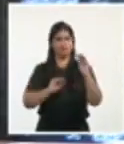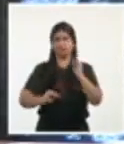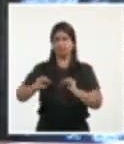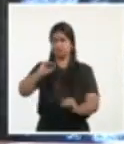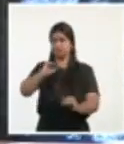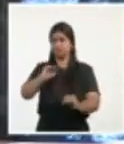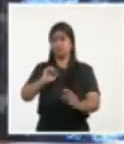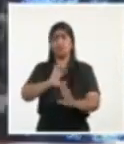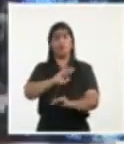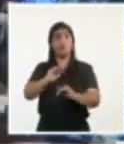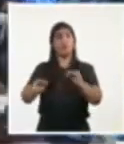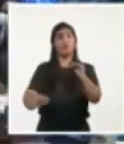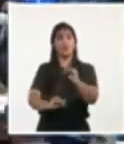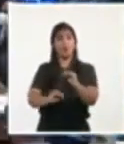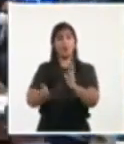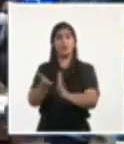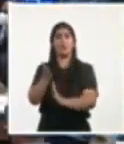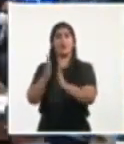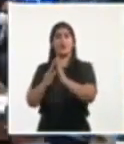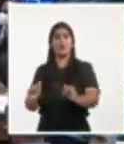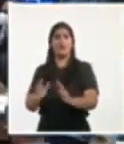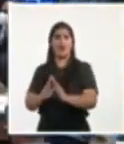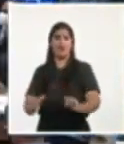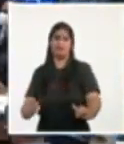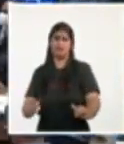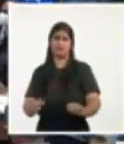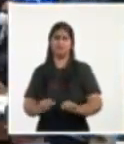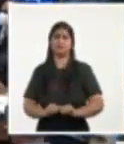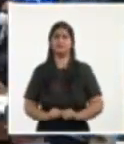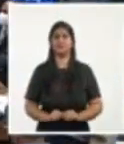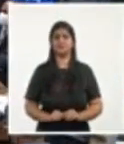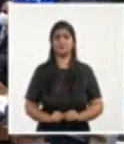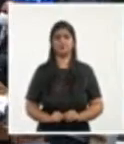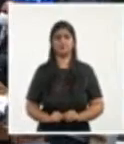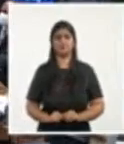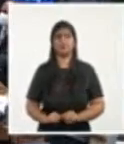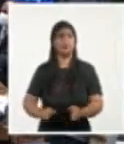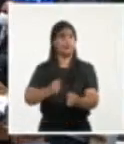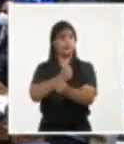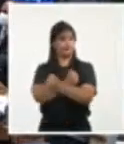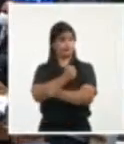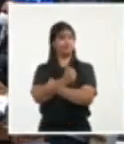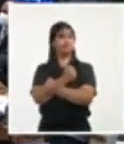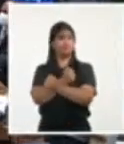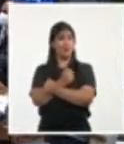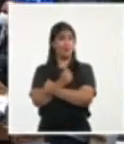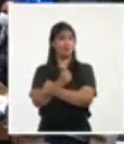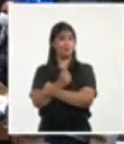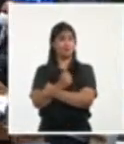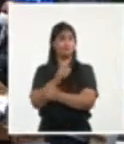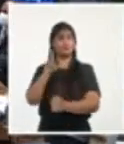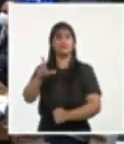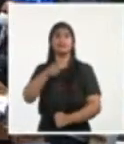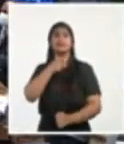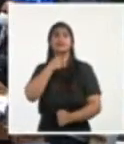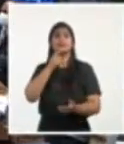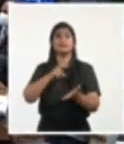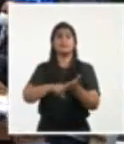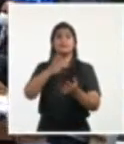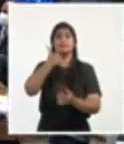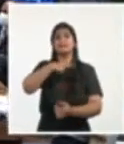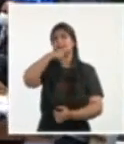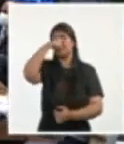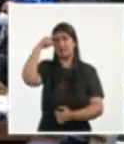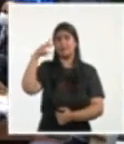de fallecidos que estamos teniendo, pero ahora ese pronóstico también es cambiable. Ese pronóstico o